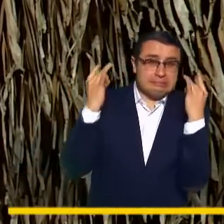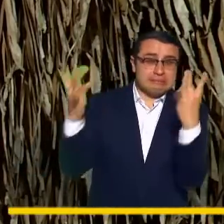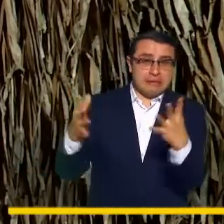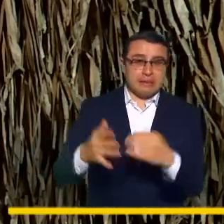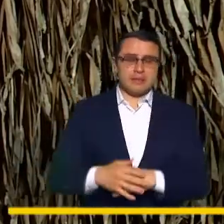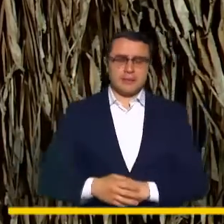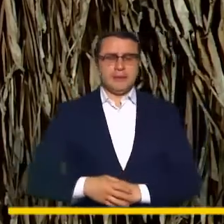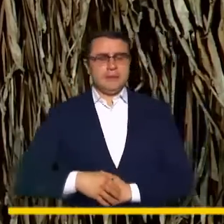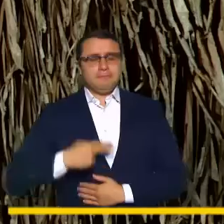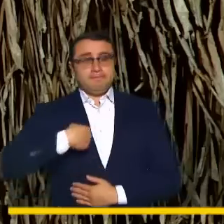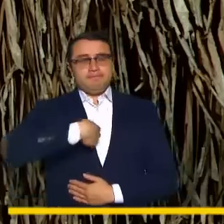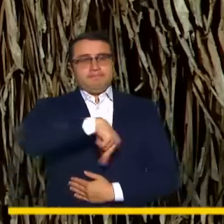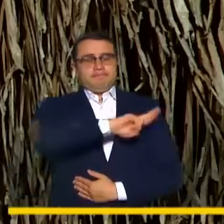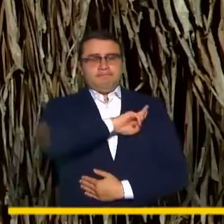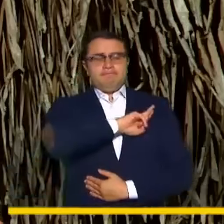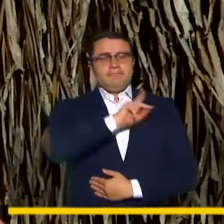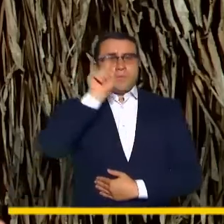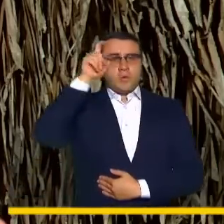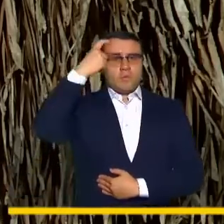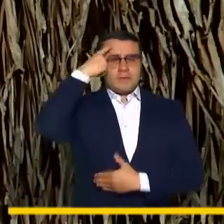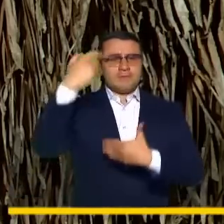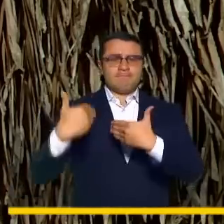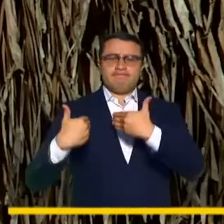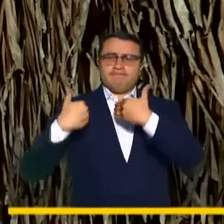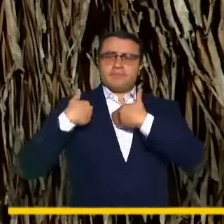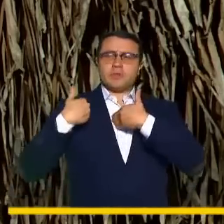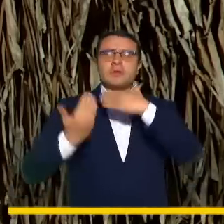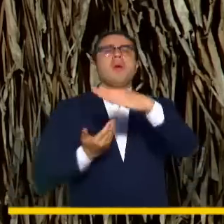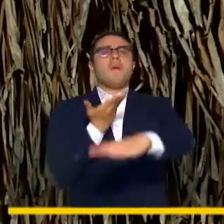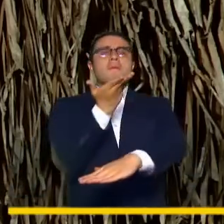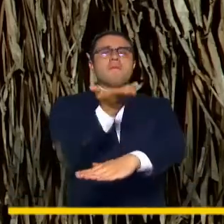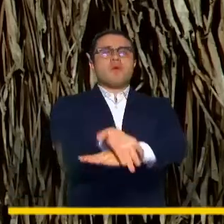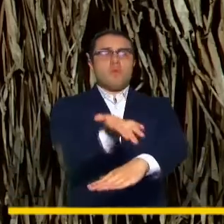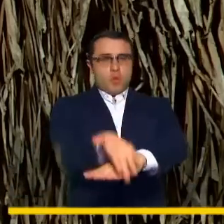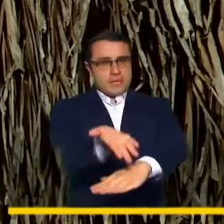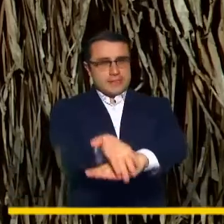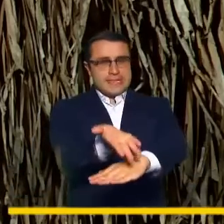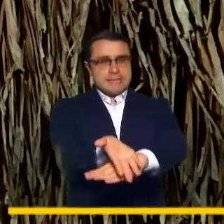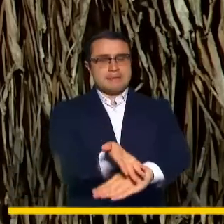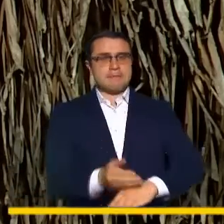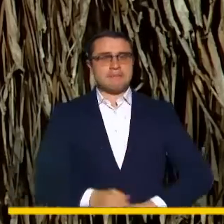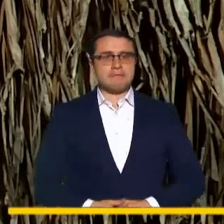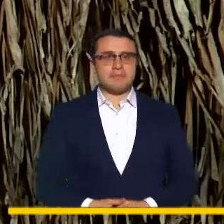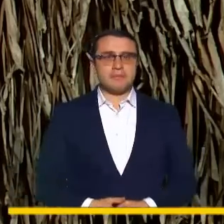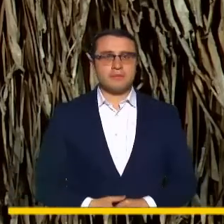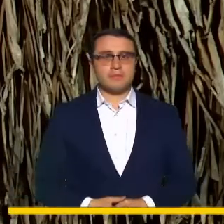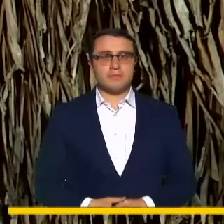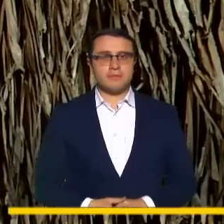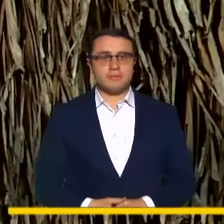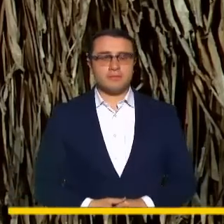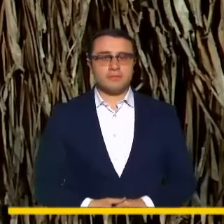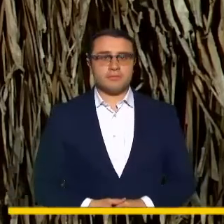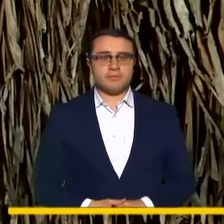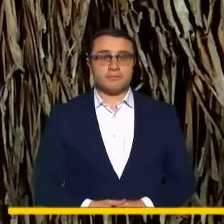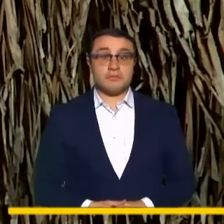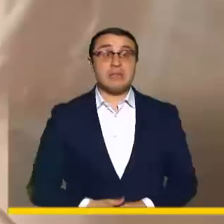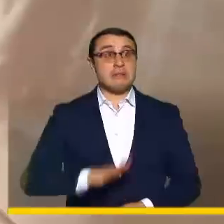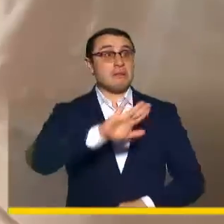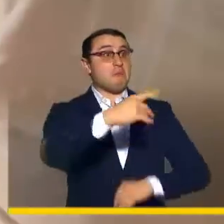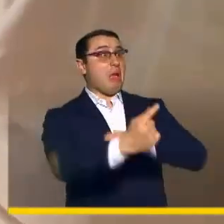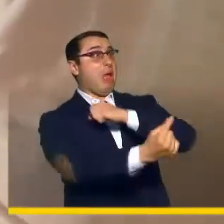nos corresponde entonces hacer una propuesta. No es el problema si nos acusan